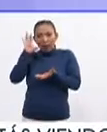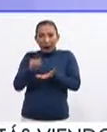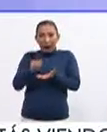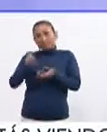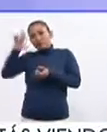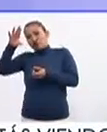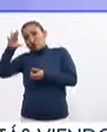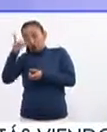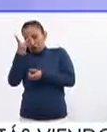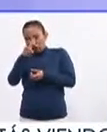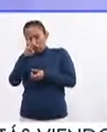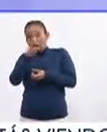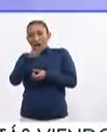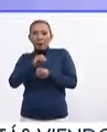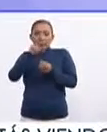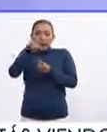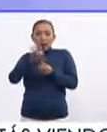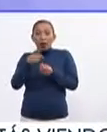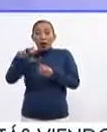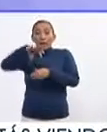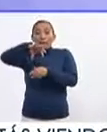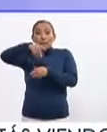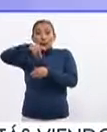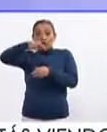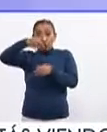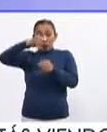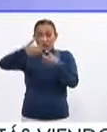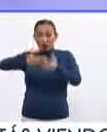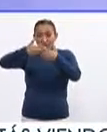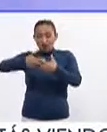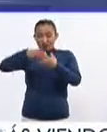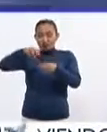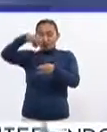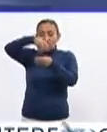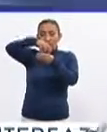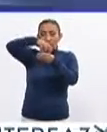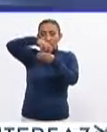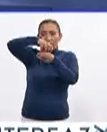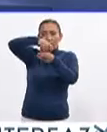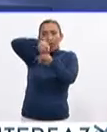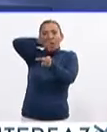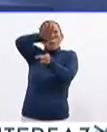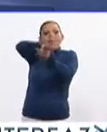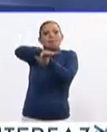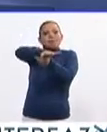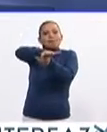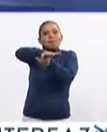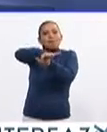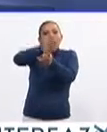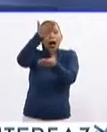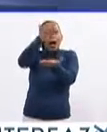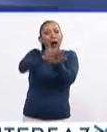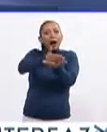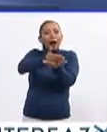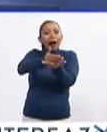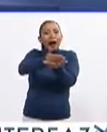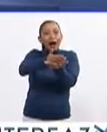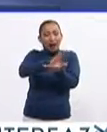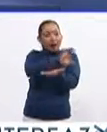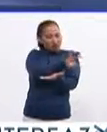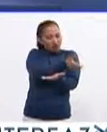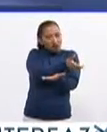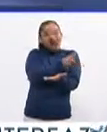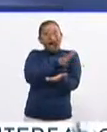y apagado, y lo que hace el motor es que cierra la llave y así ya evita el flujo. Entonces, aunque esté abierta la llave de la